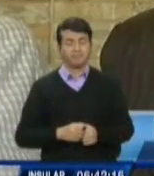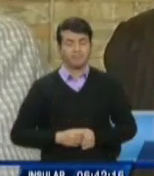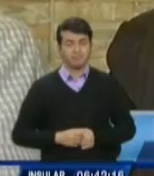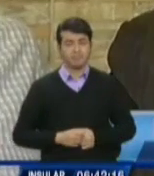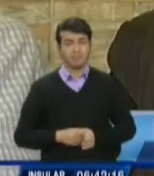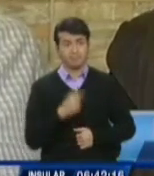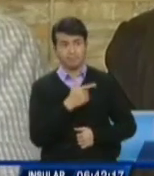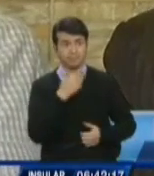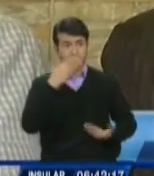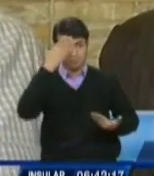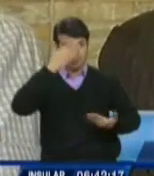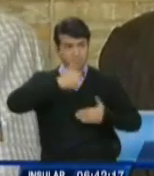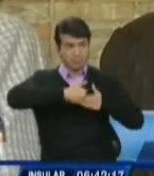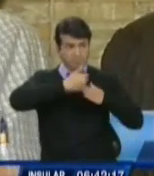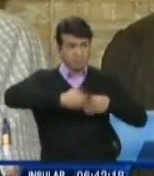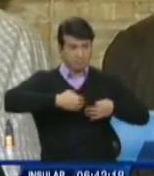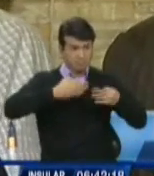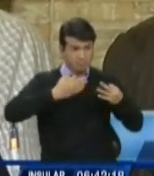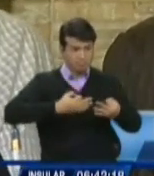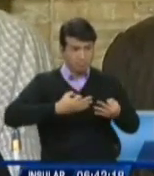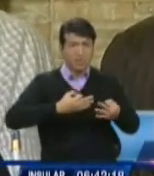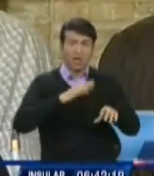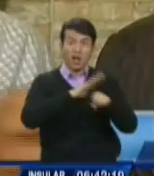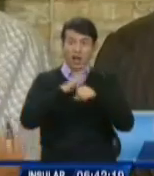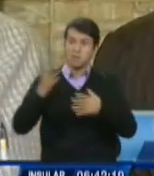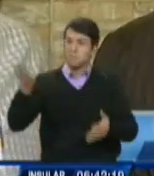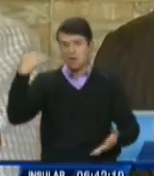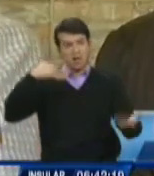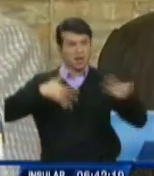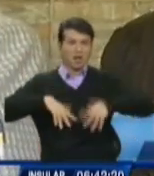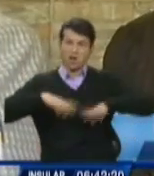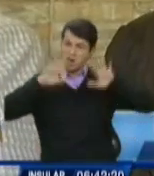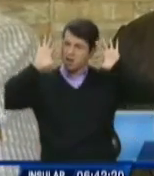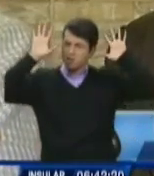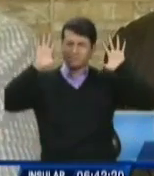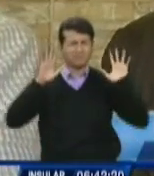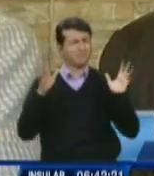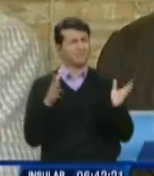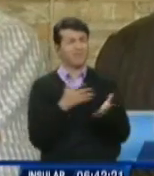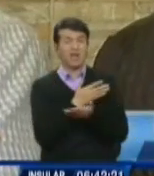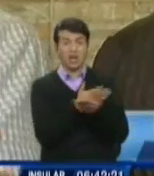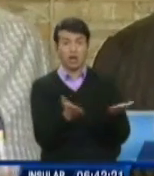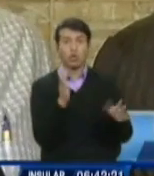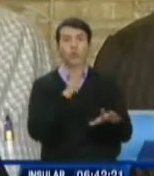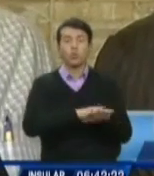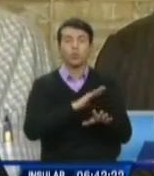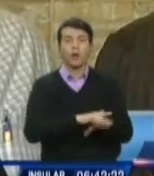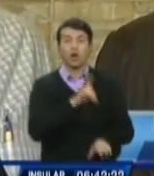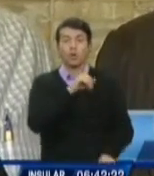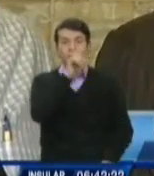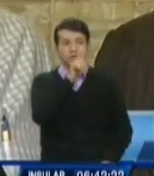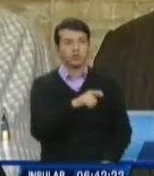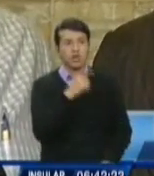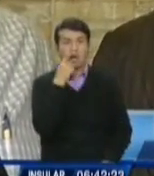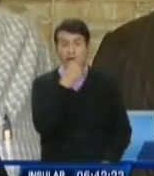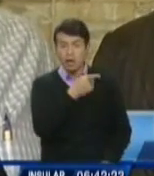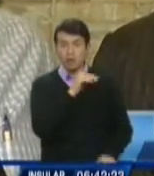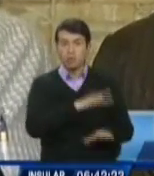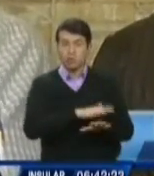ni política para convocar a ningún paro. Ellos son los culpables, él es uno de los